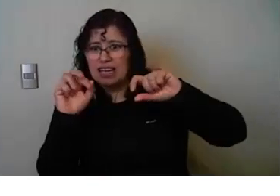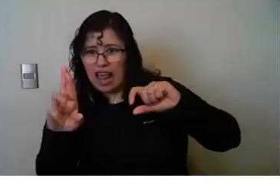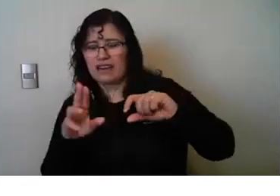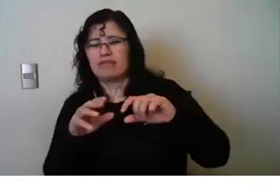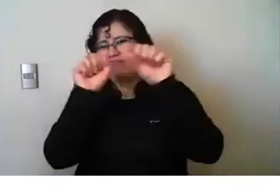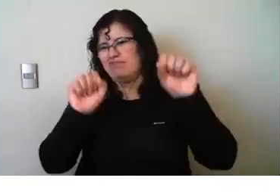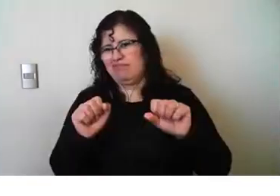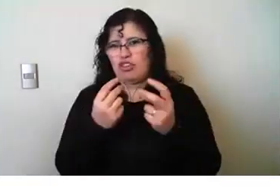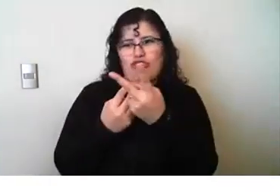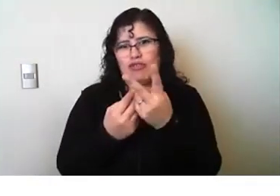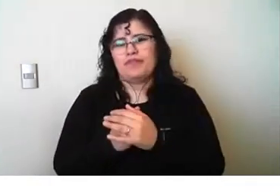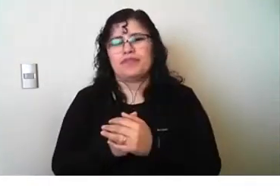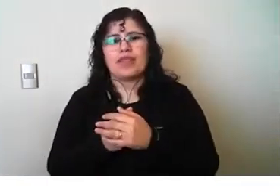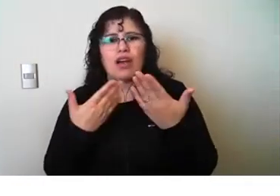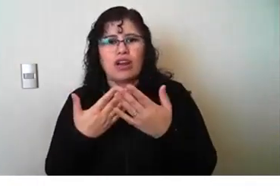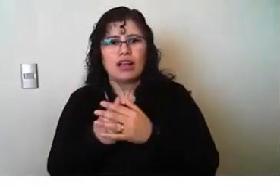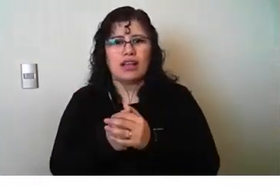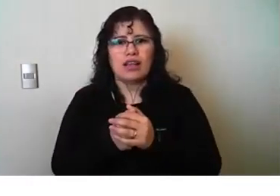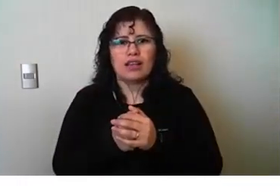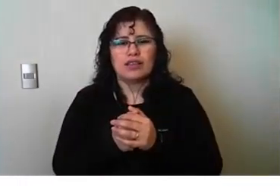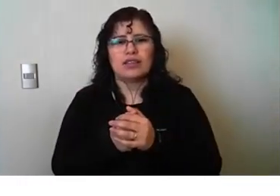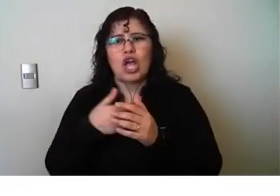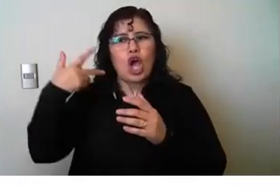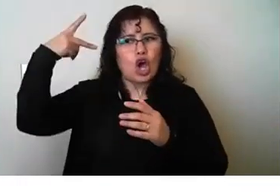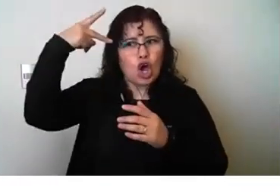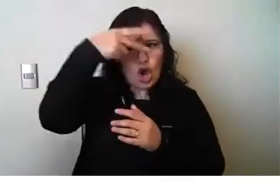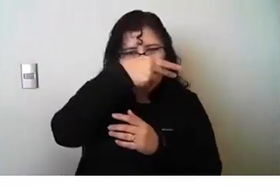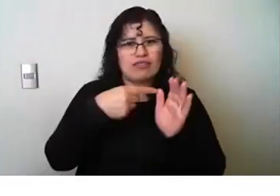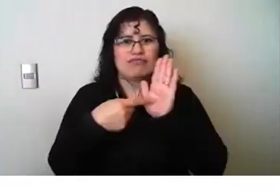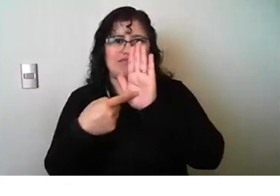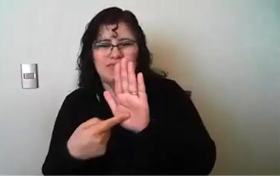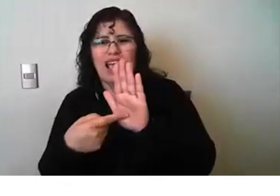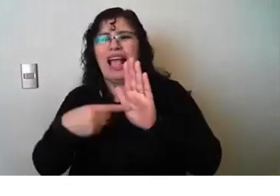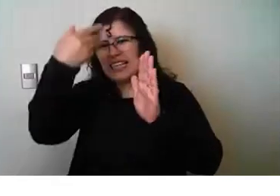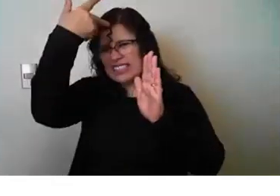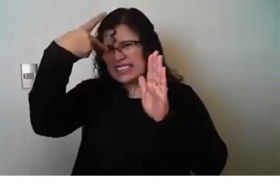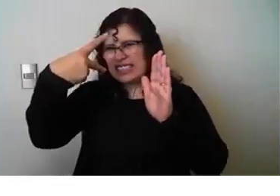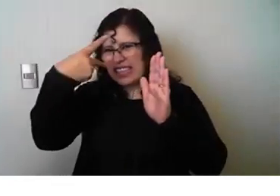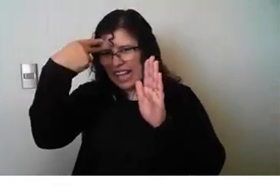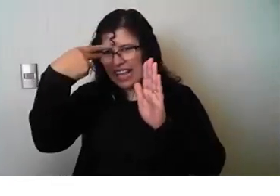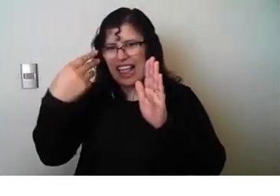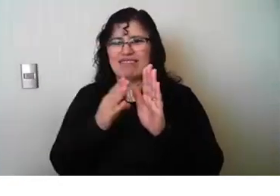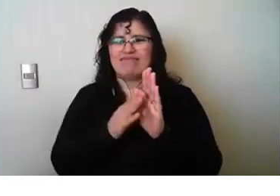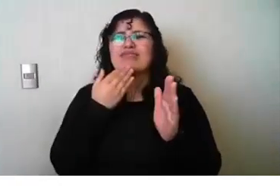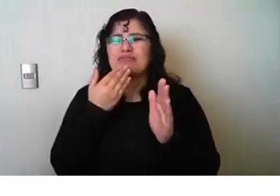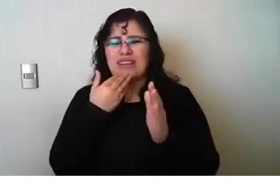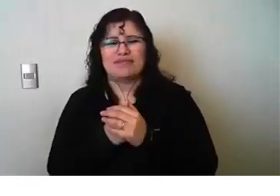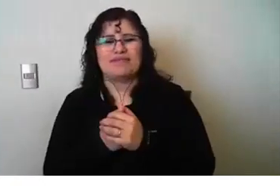sagital, una imagen transversal. Simplemente quiero hacer hincapié que hay